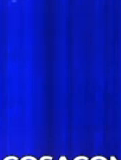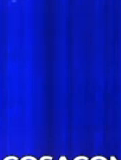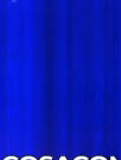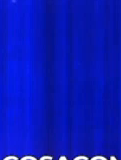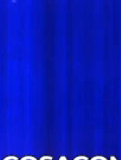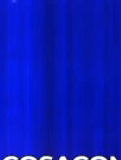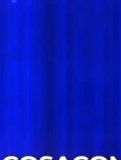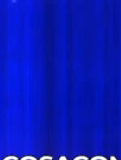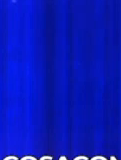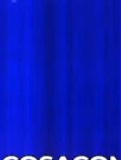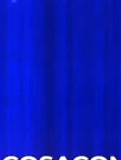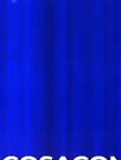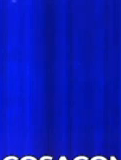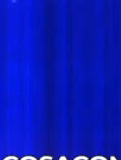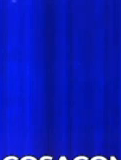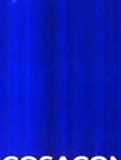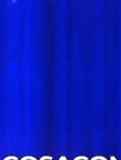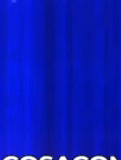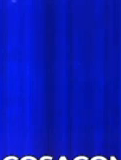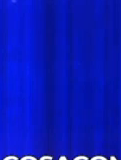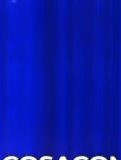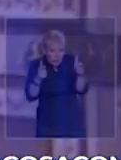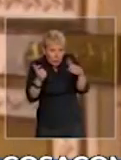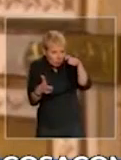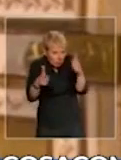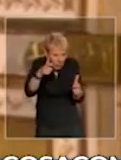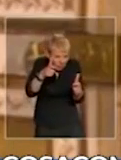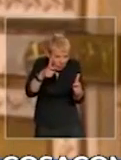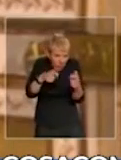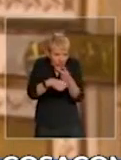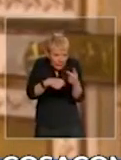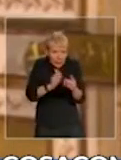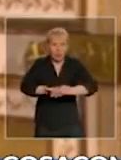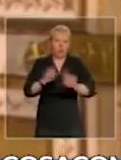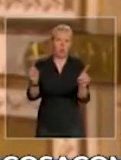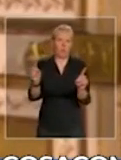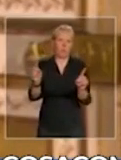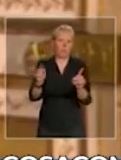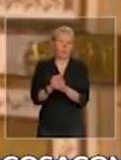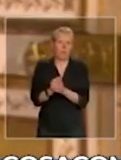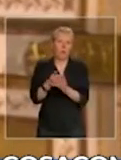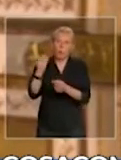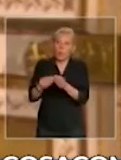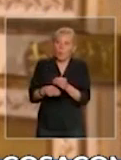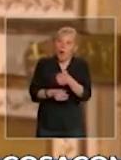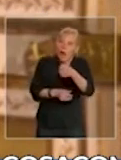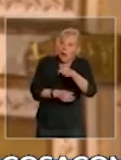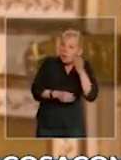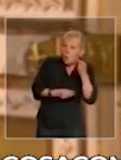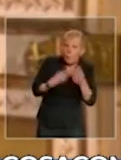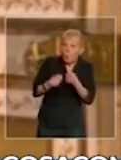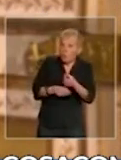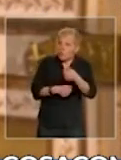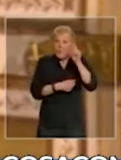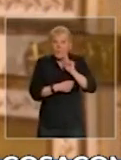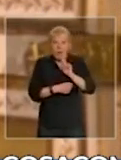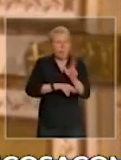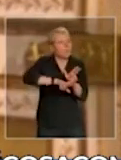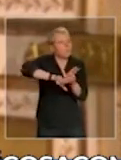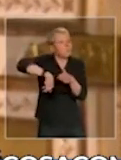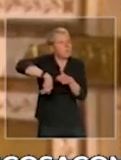al presidente francés cuando lo dice. Aucune française, aucun français ne sera laissé sans